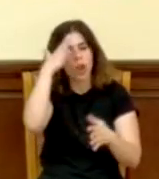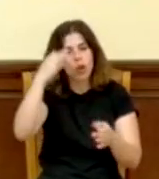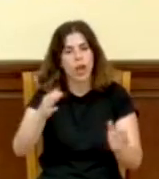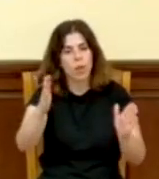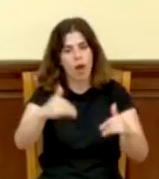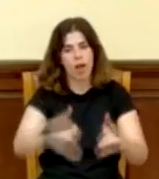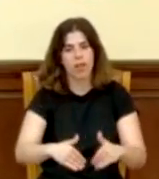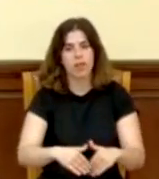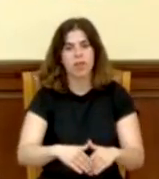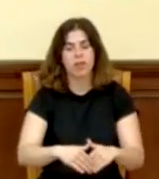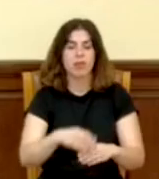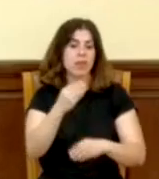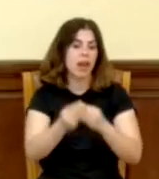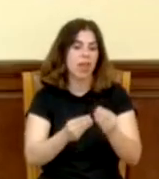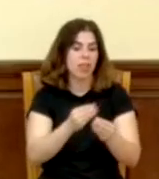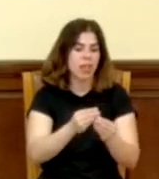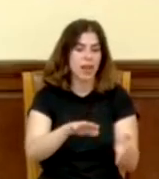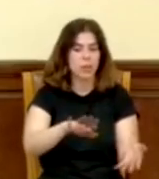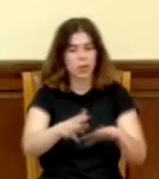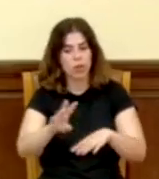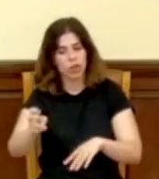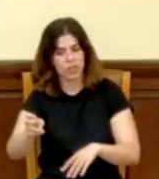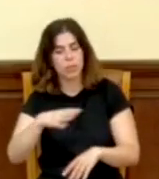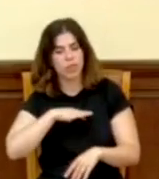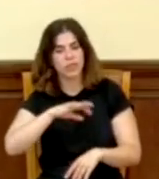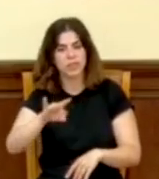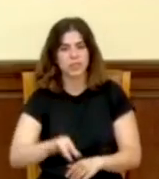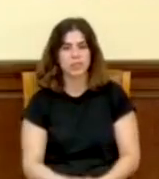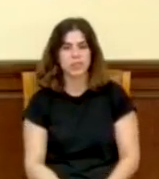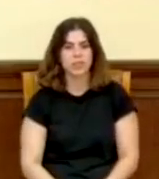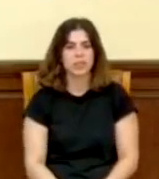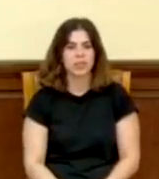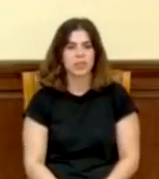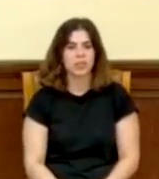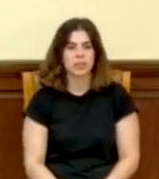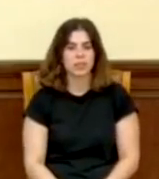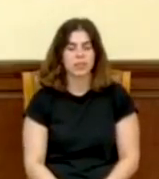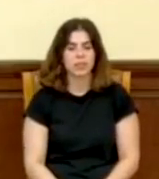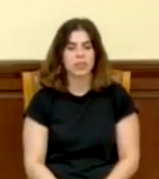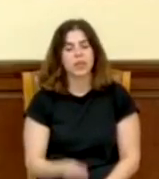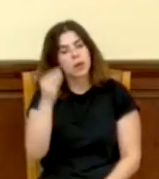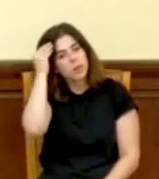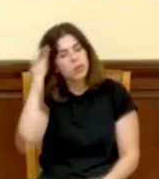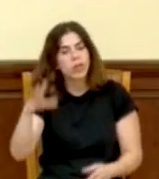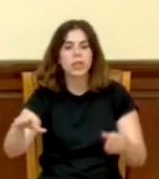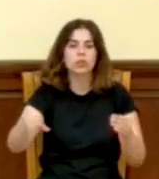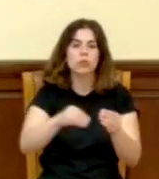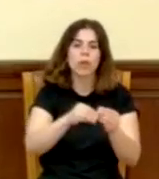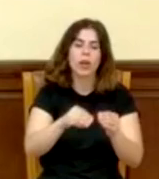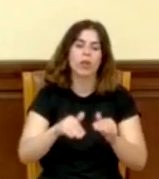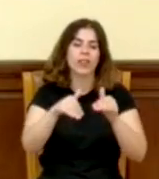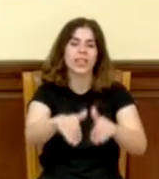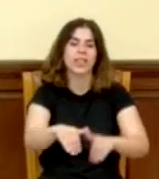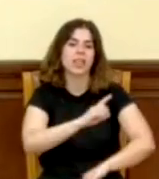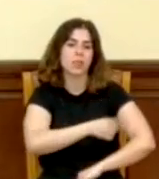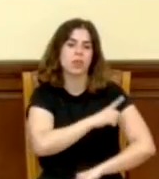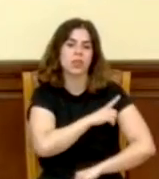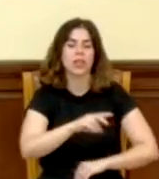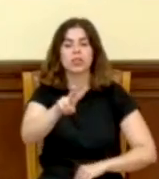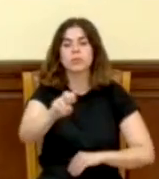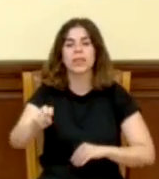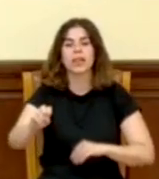sí hacerlas en otro ejercicio. Yo creo que sumar o intentar pensar lo de la candidatura europea del deporte del año